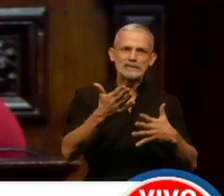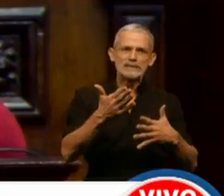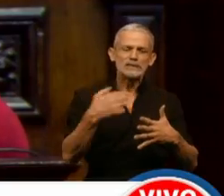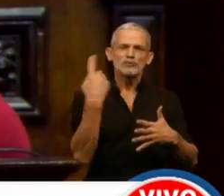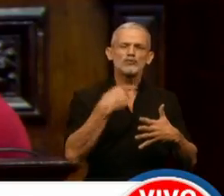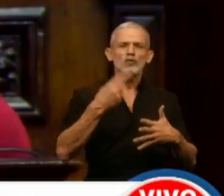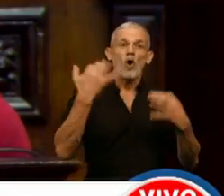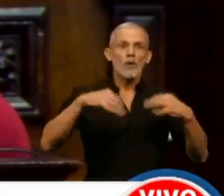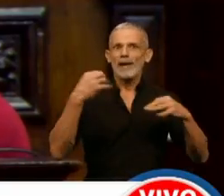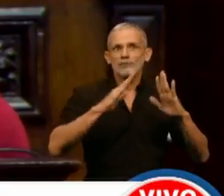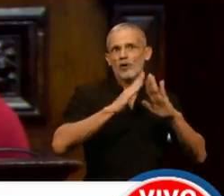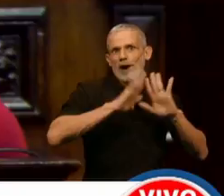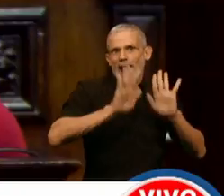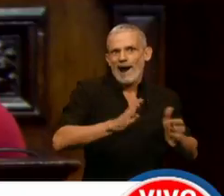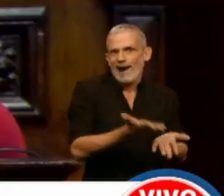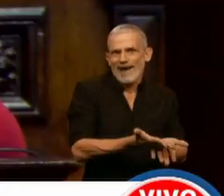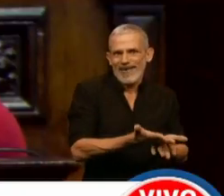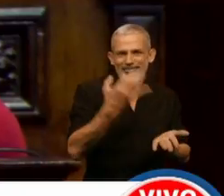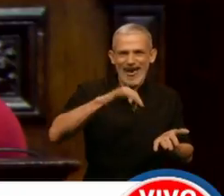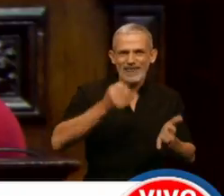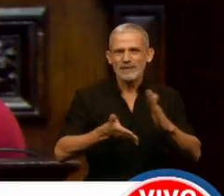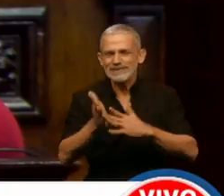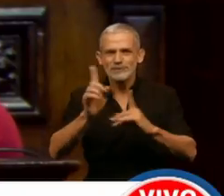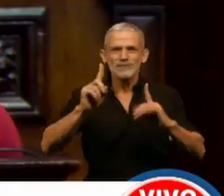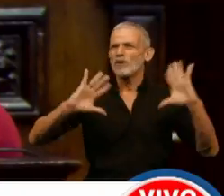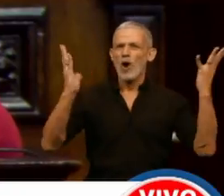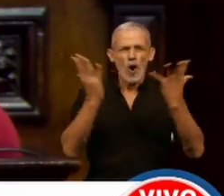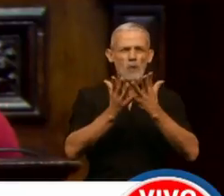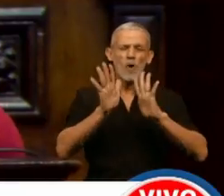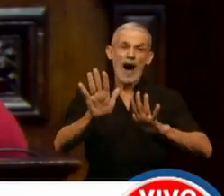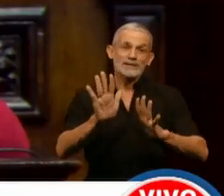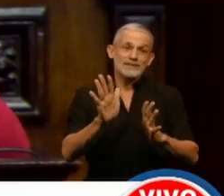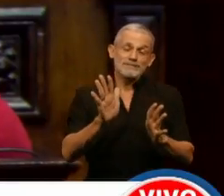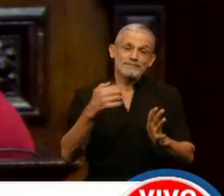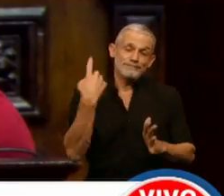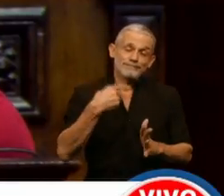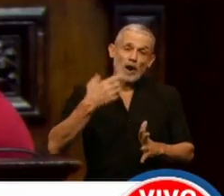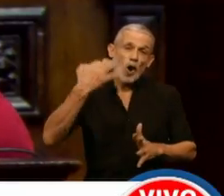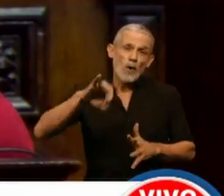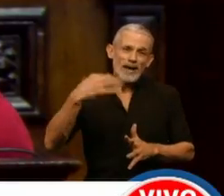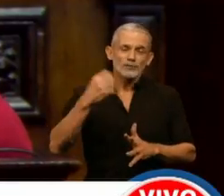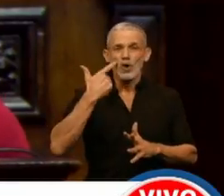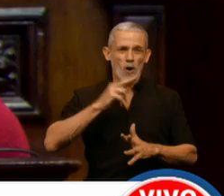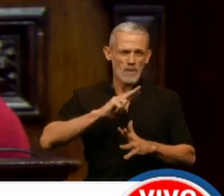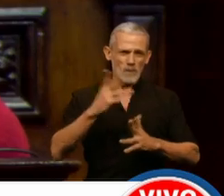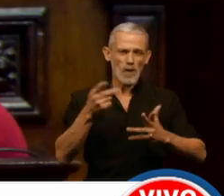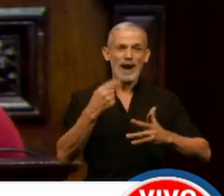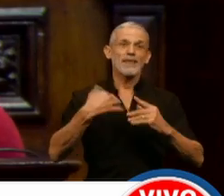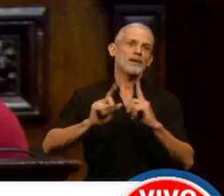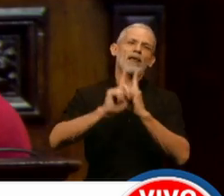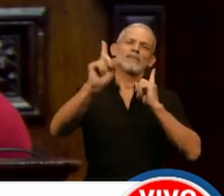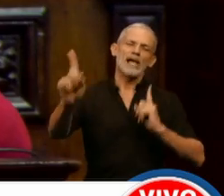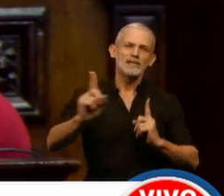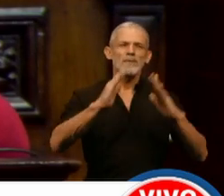donde obligatoriamente por las condiciones en las que vive el mundo nos vemos obligados y obligadas al distanciamiento